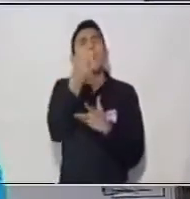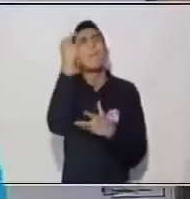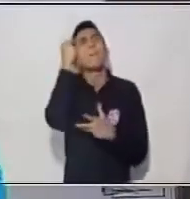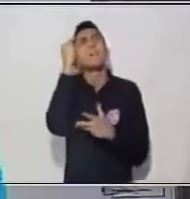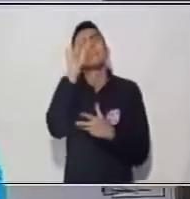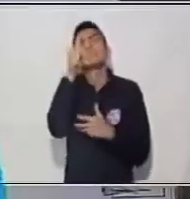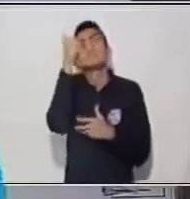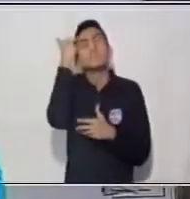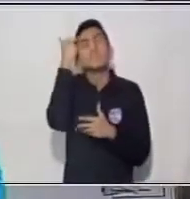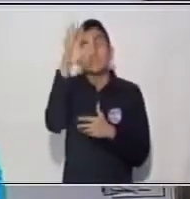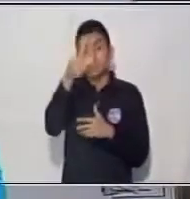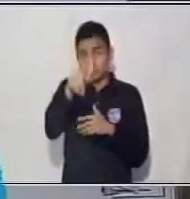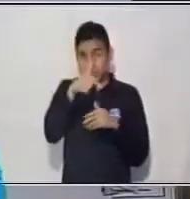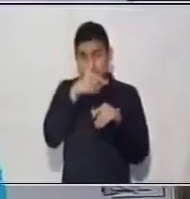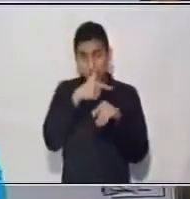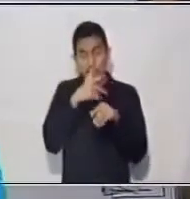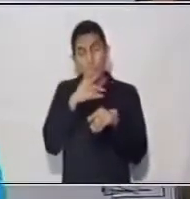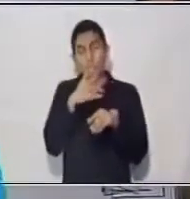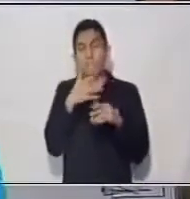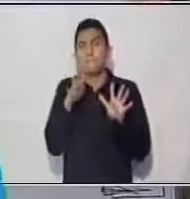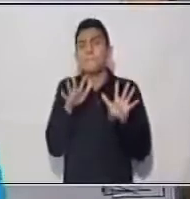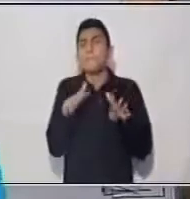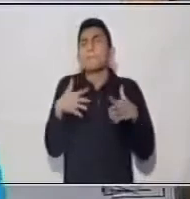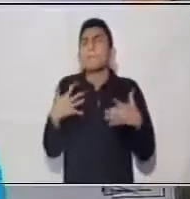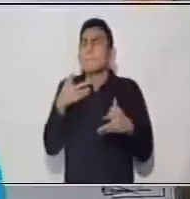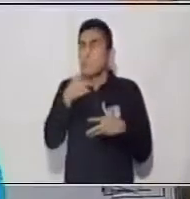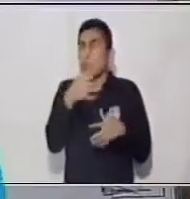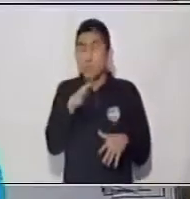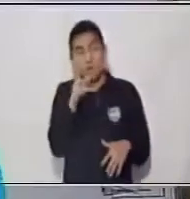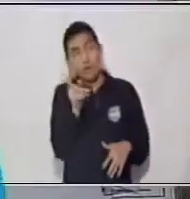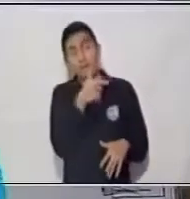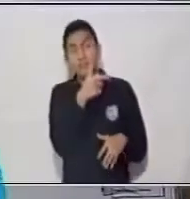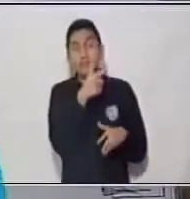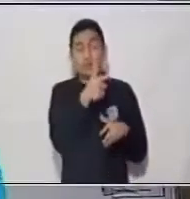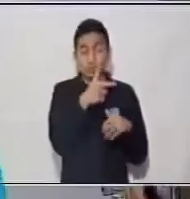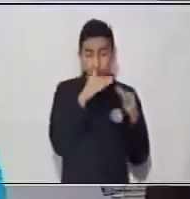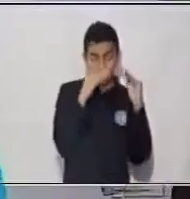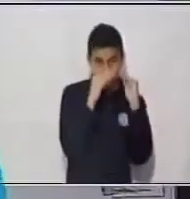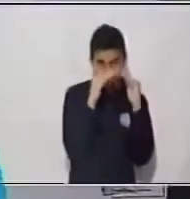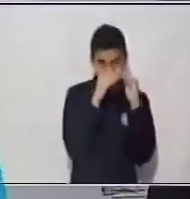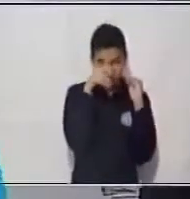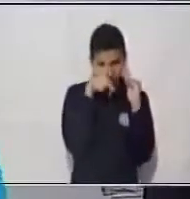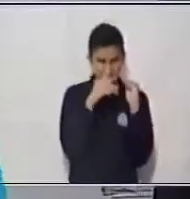momento que vas a ir de tu casa